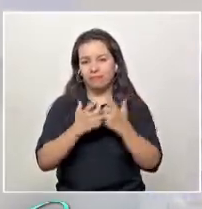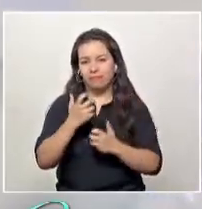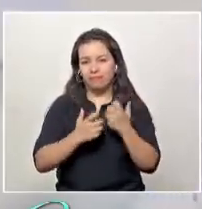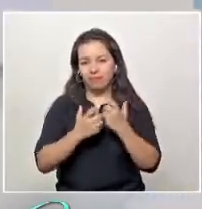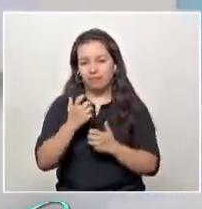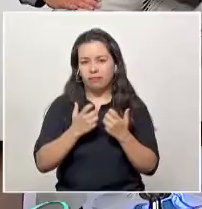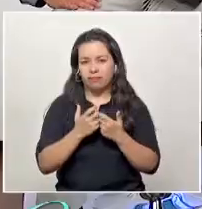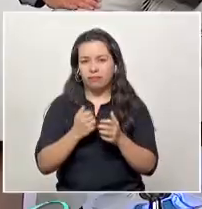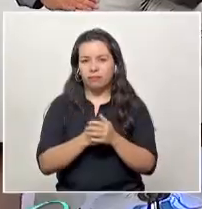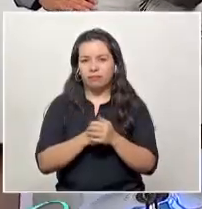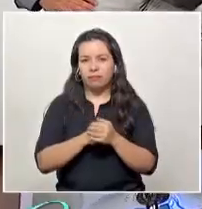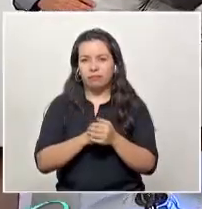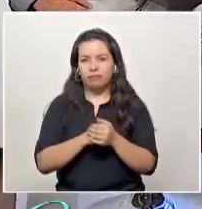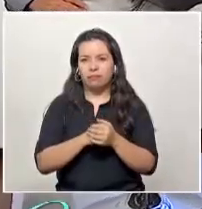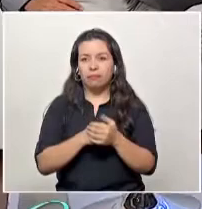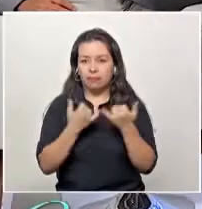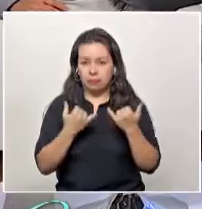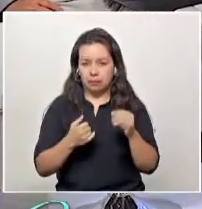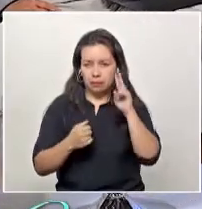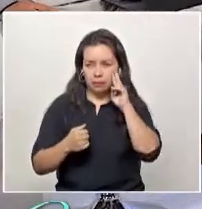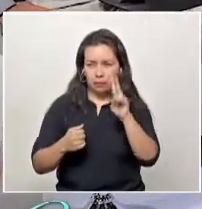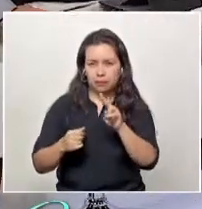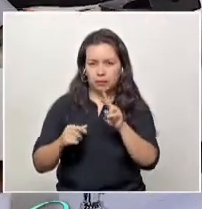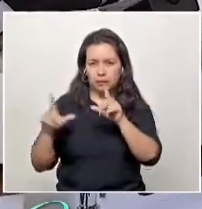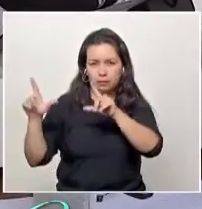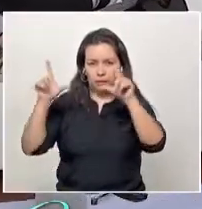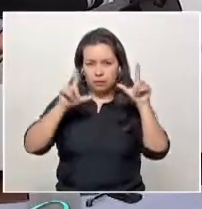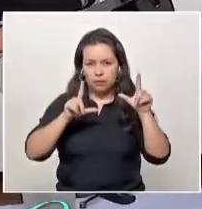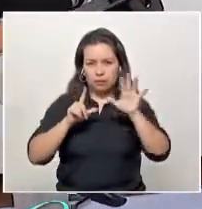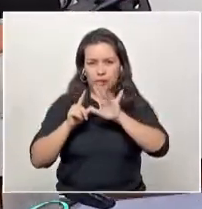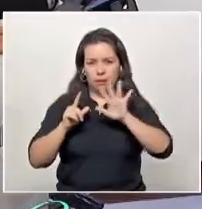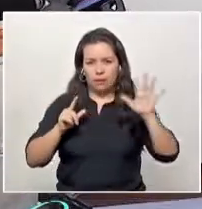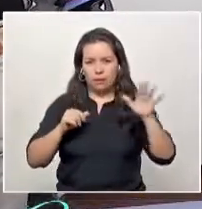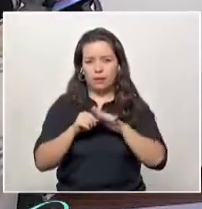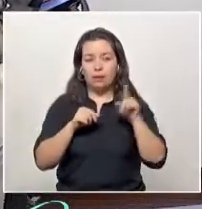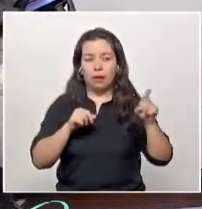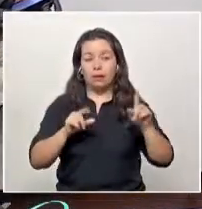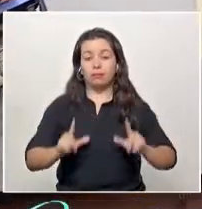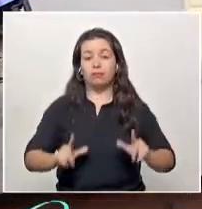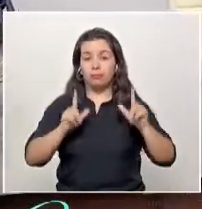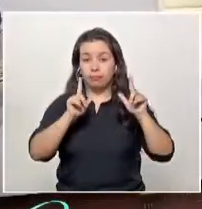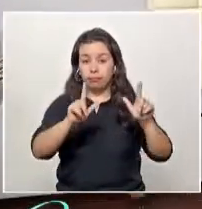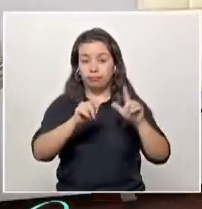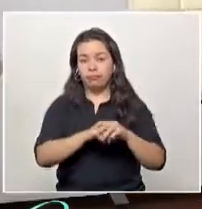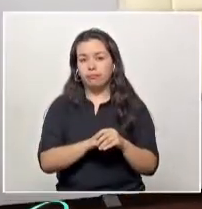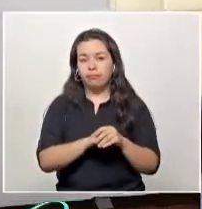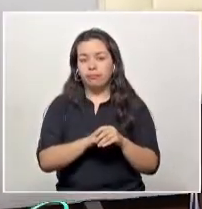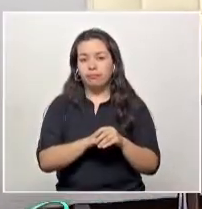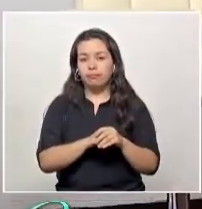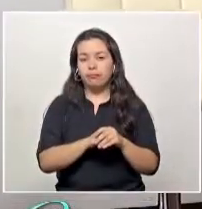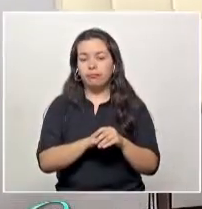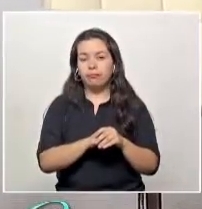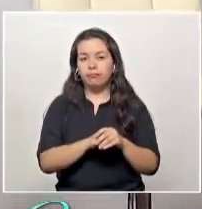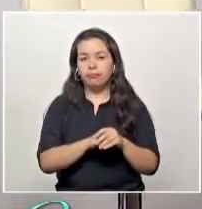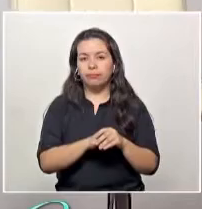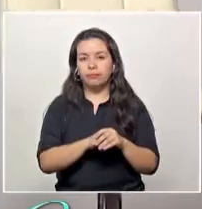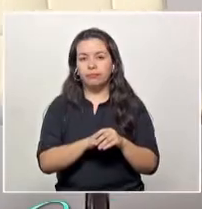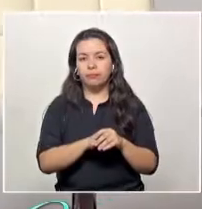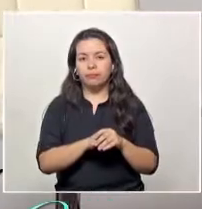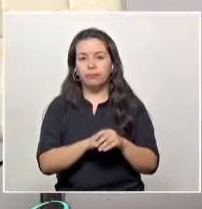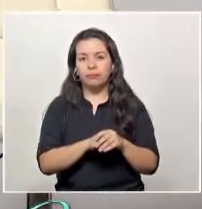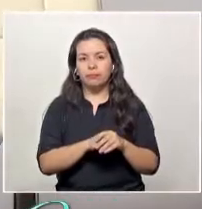imagen? Vamos a ver esta imagen. Es que aquí está esta placa, por ejemplo. Entonces, está